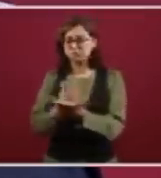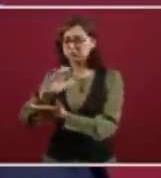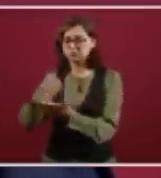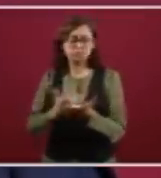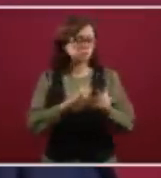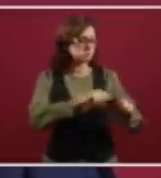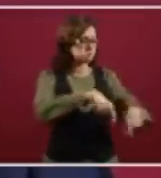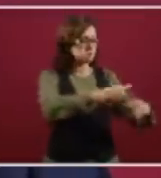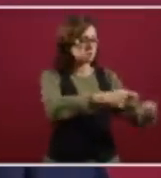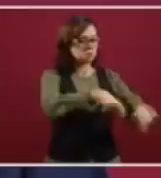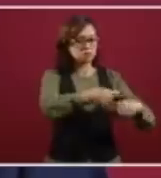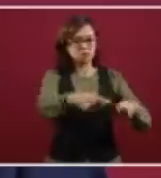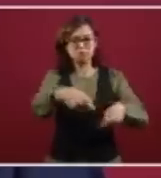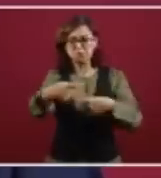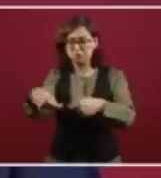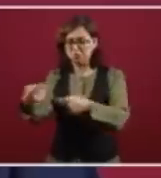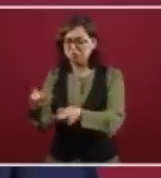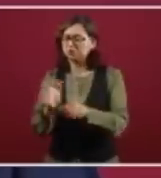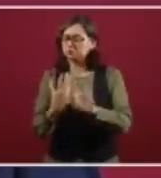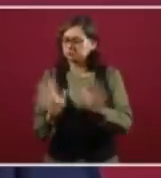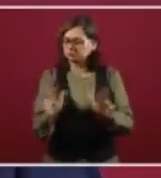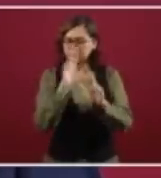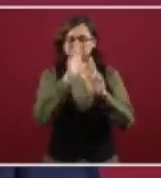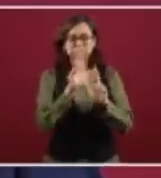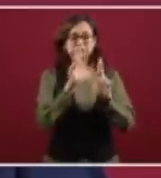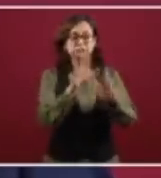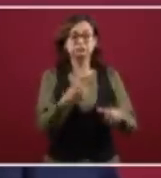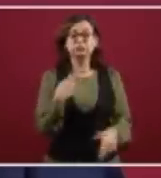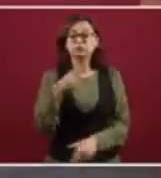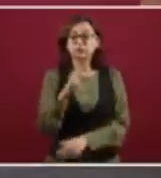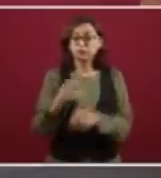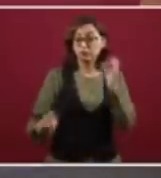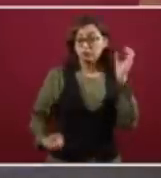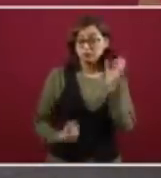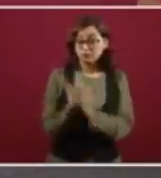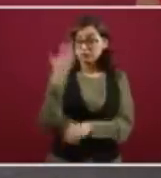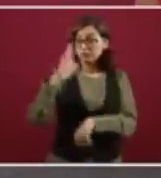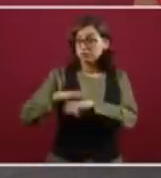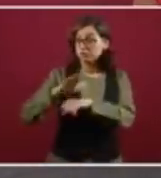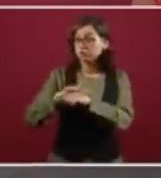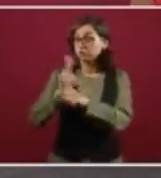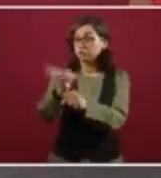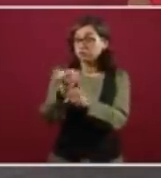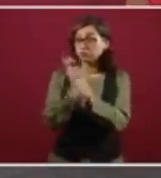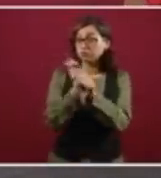hay nuevas convocatorias para seguir